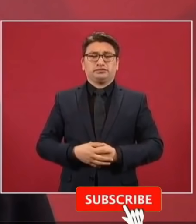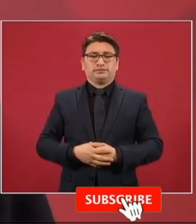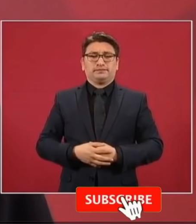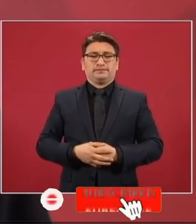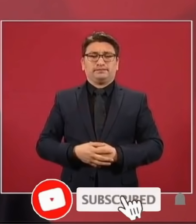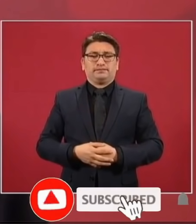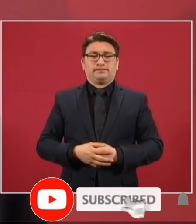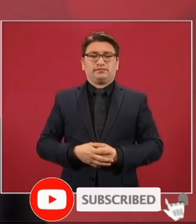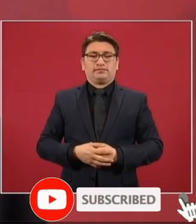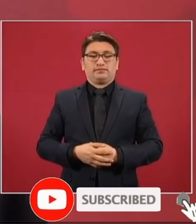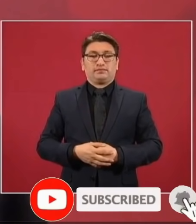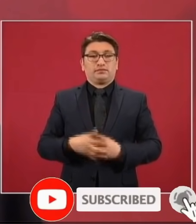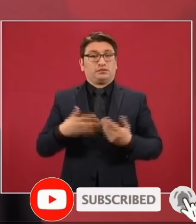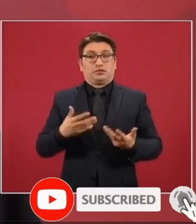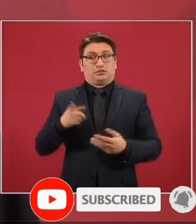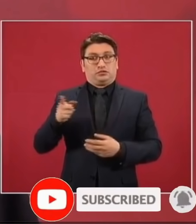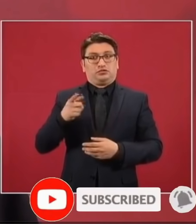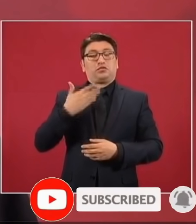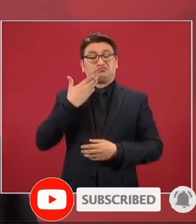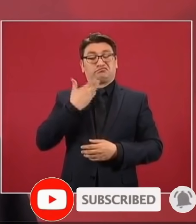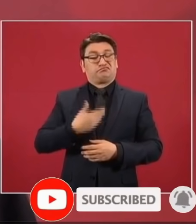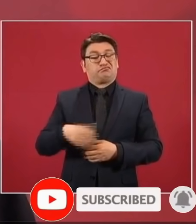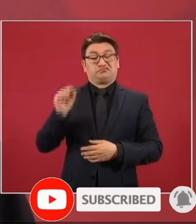y pues famoso.